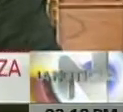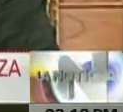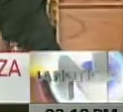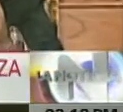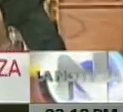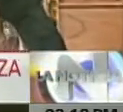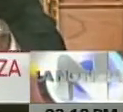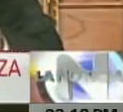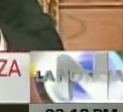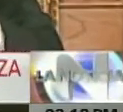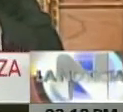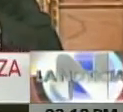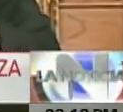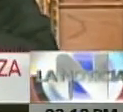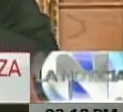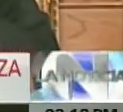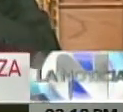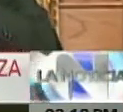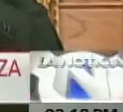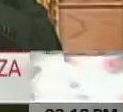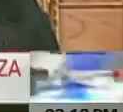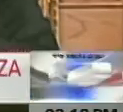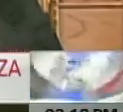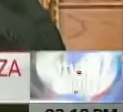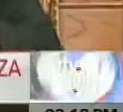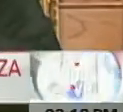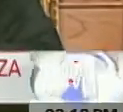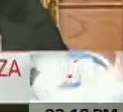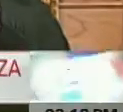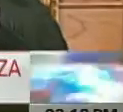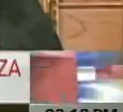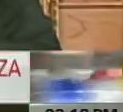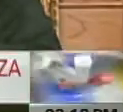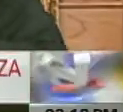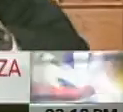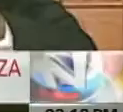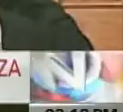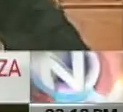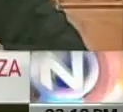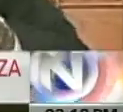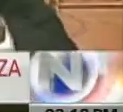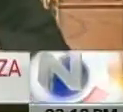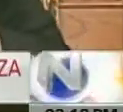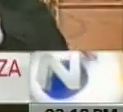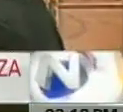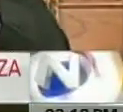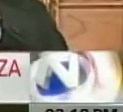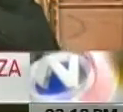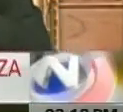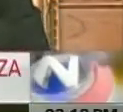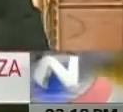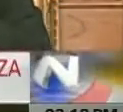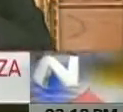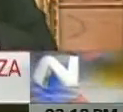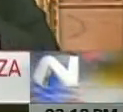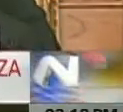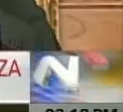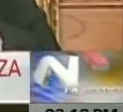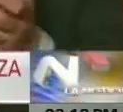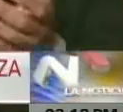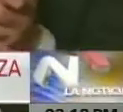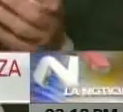Nosotros con tanto trabajo lo que estamos defendiendo es el derecho que tenemos a la paz, al desarrollo. Sin paz no habrá